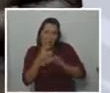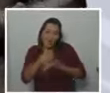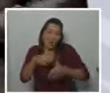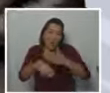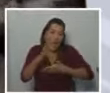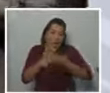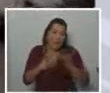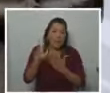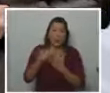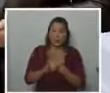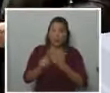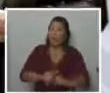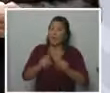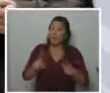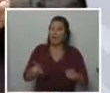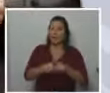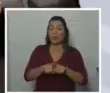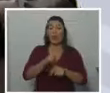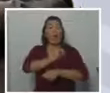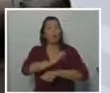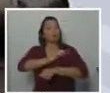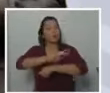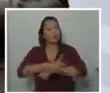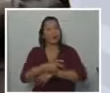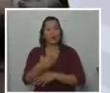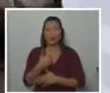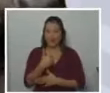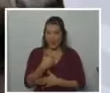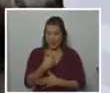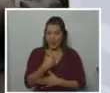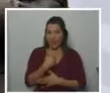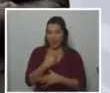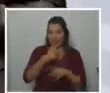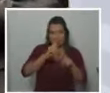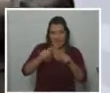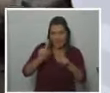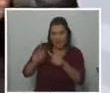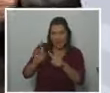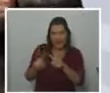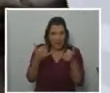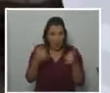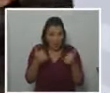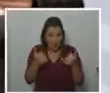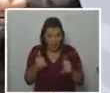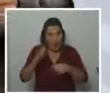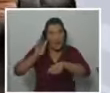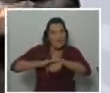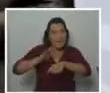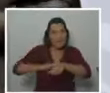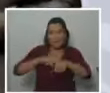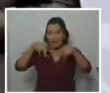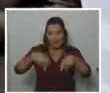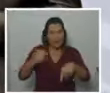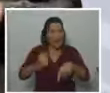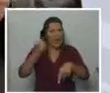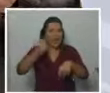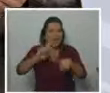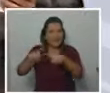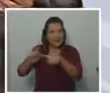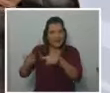proyectos. Pero también la Junta de Protección Social tiene promociones que le permiten a las personas ganar por diferentes medios. Y